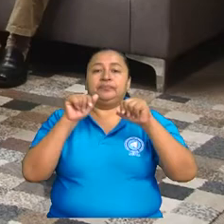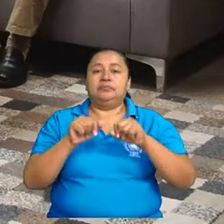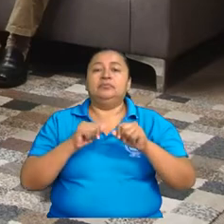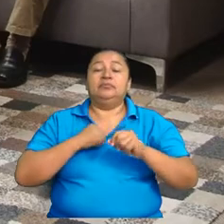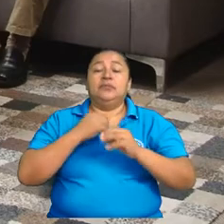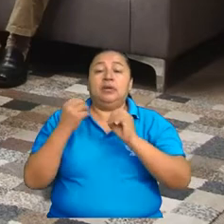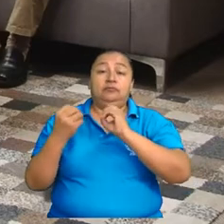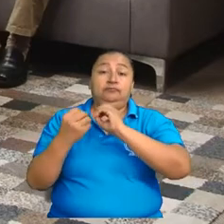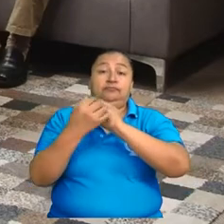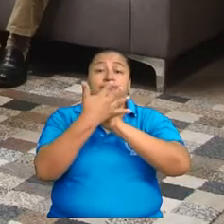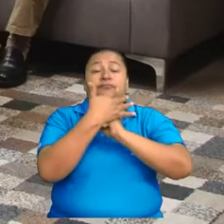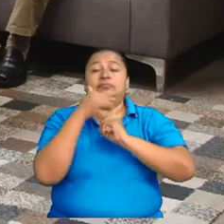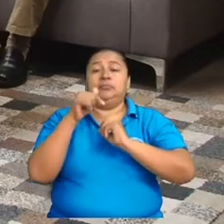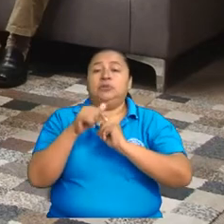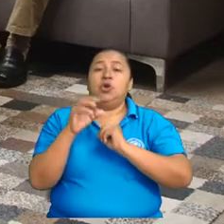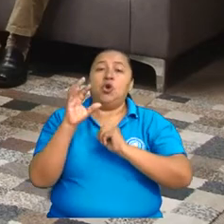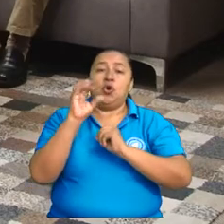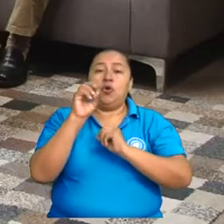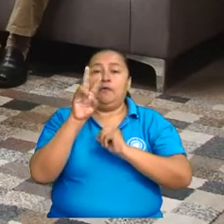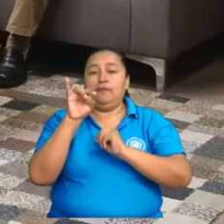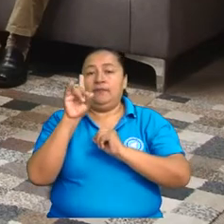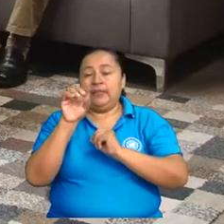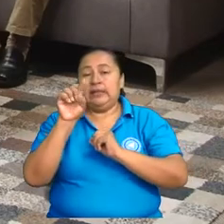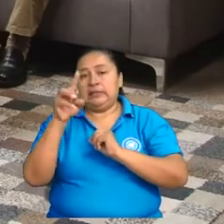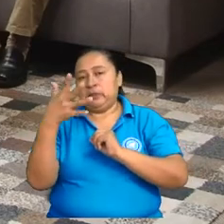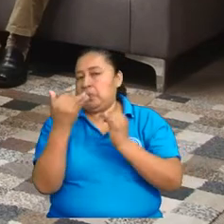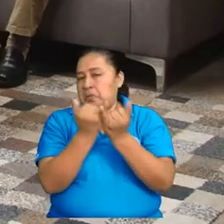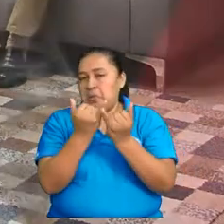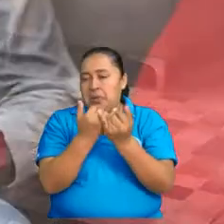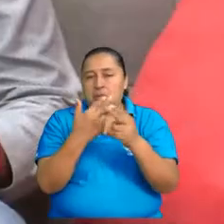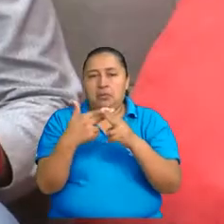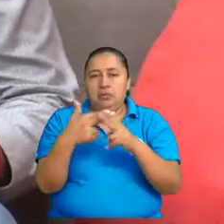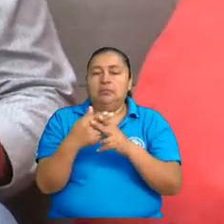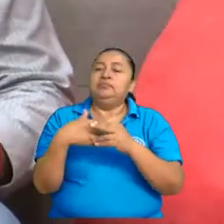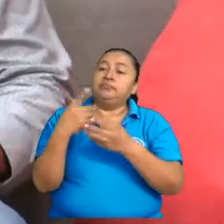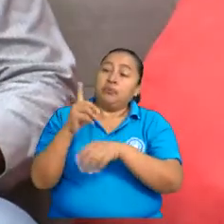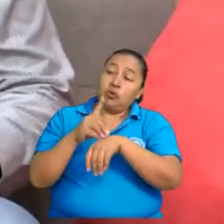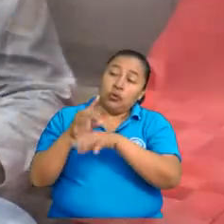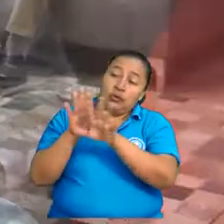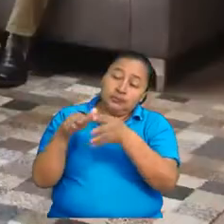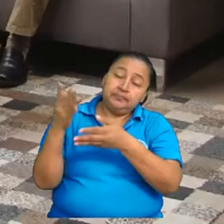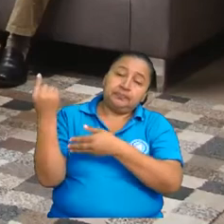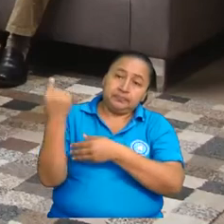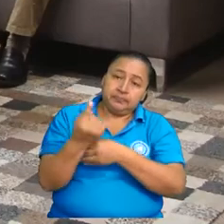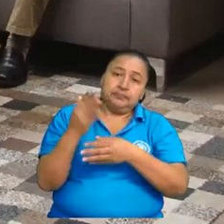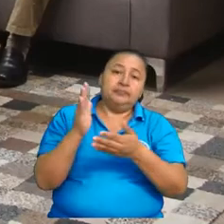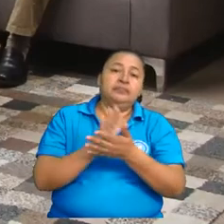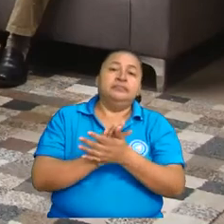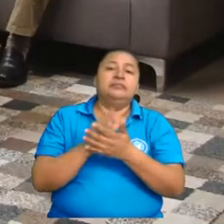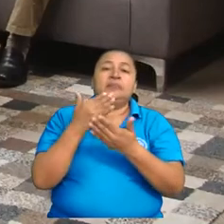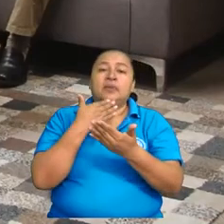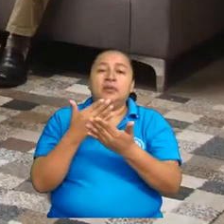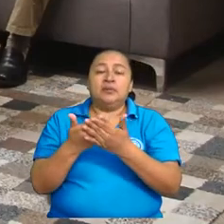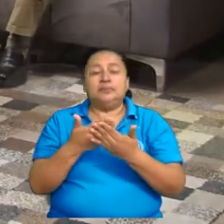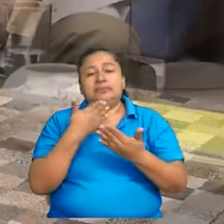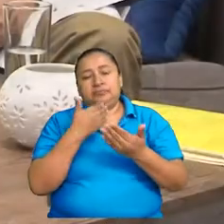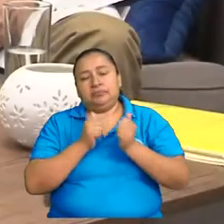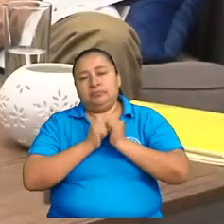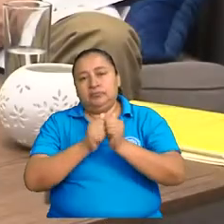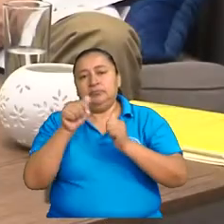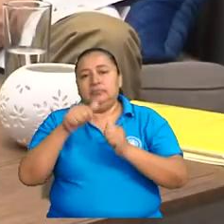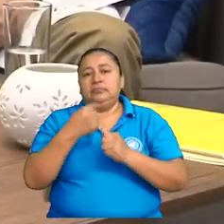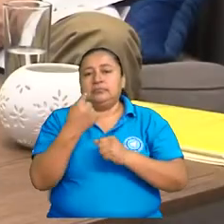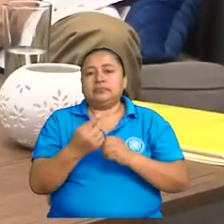el coronavirus o COVID-19. Doctora, bienvenida, muchas gracias por acompañarnos. Gracias a usted por permitirme estar aquí